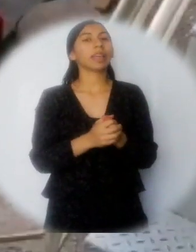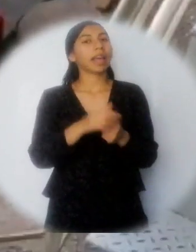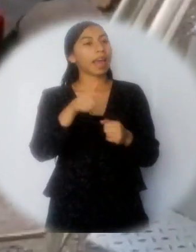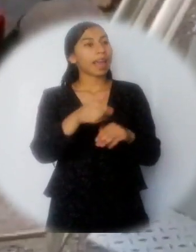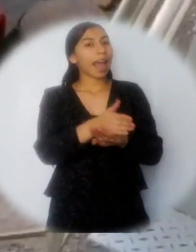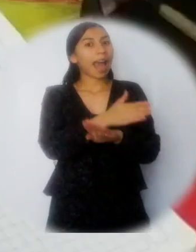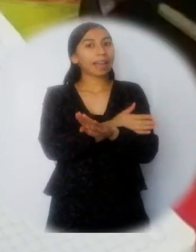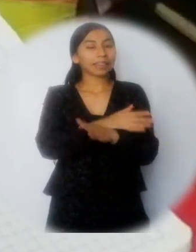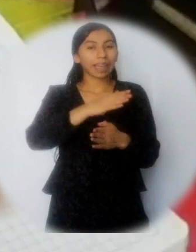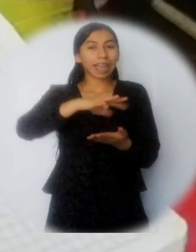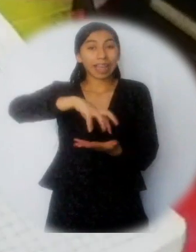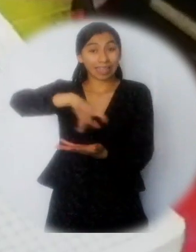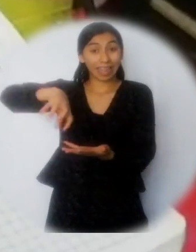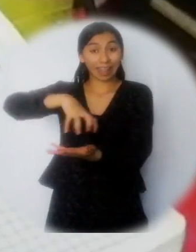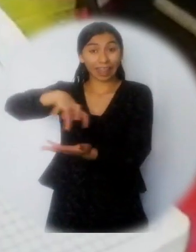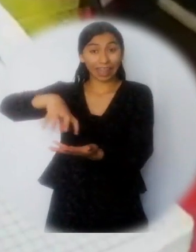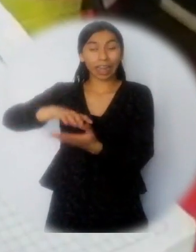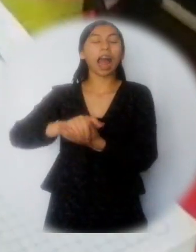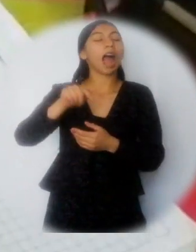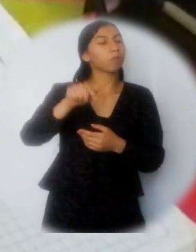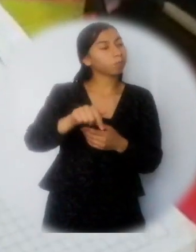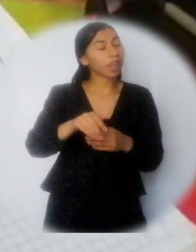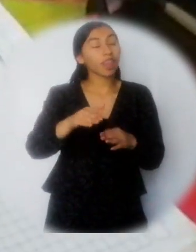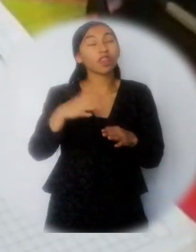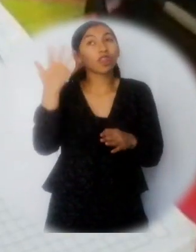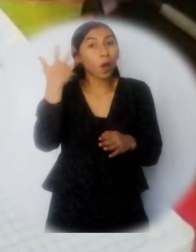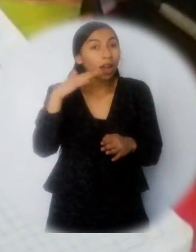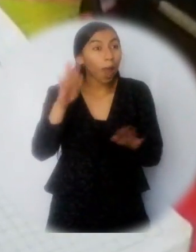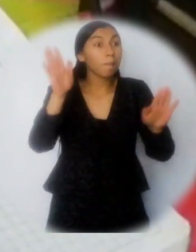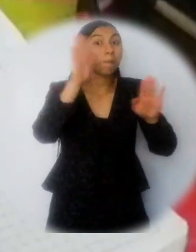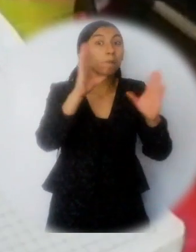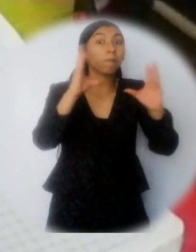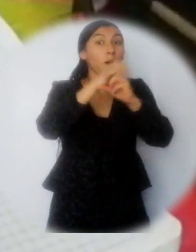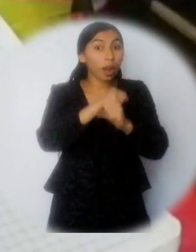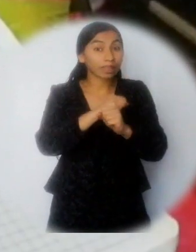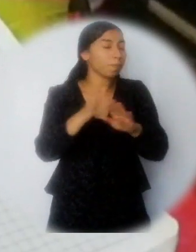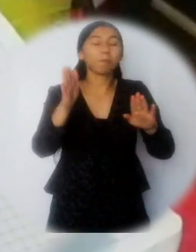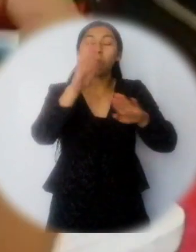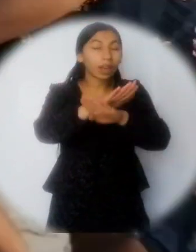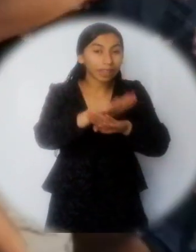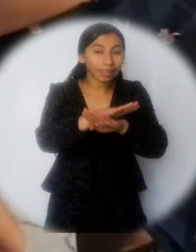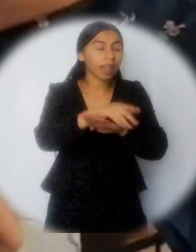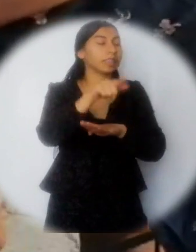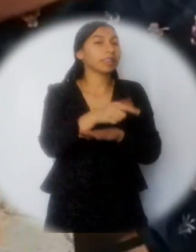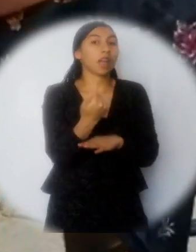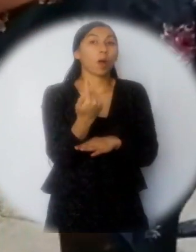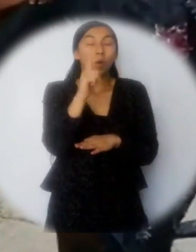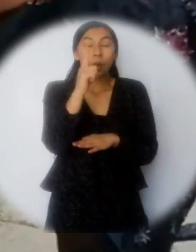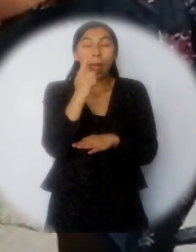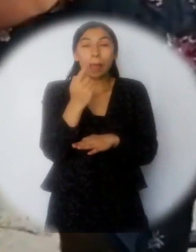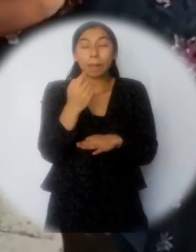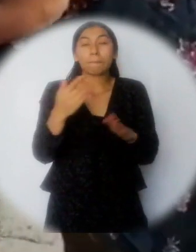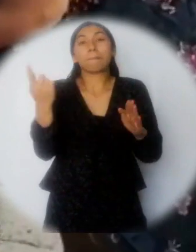de Santander, este espacio peatonal que todas las tardes se convierte en un escenario académico denominado Una y Mil Cosas por